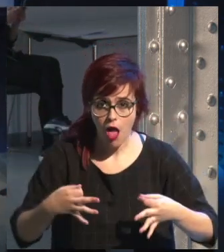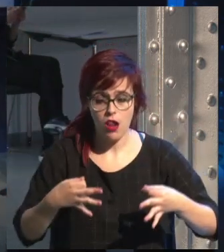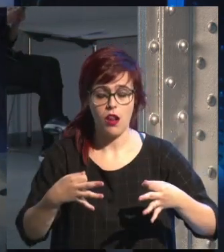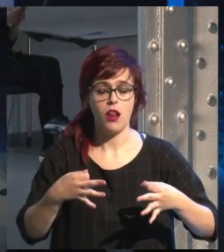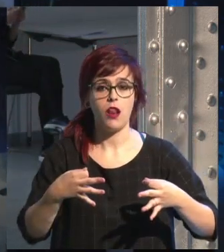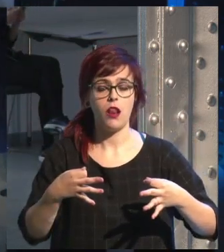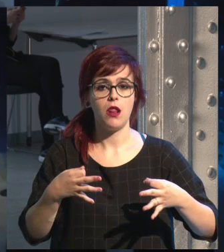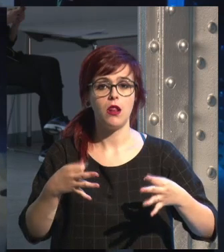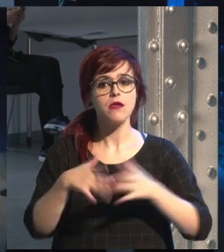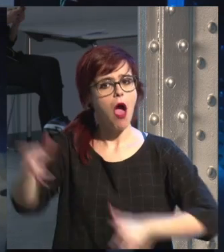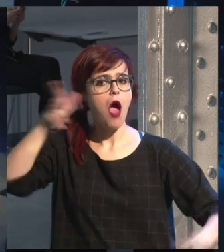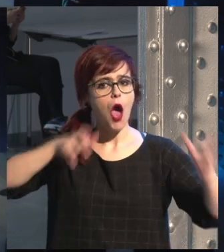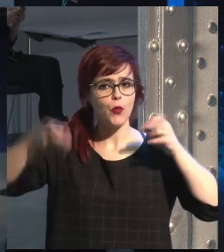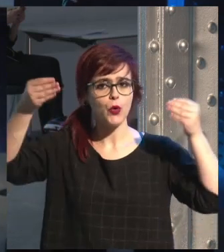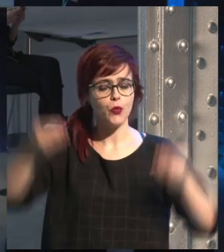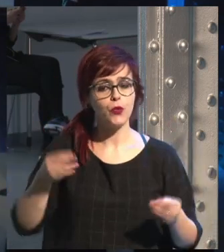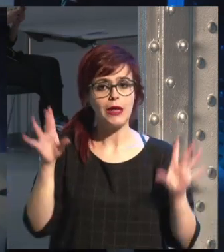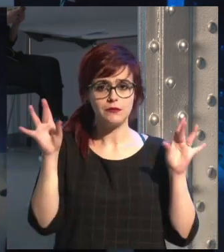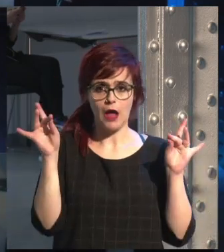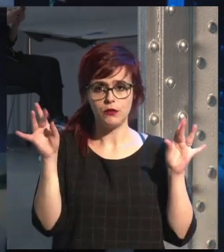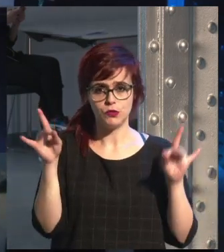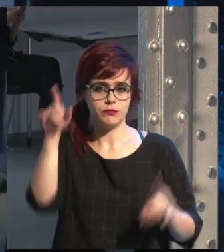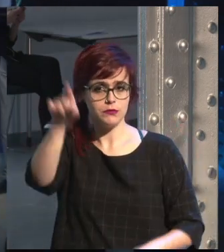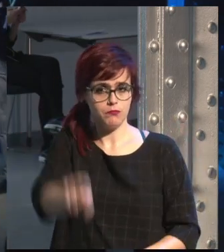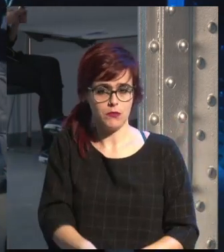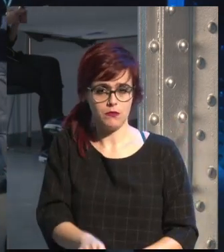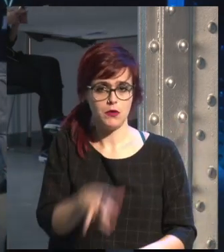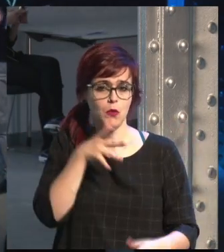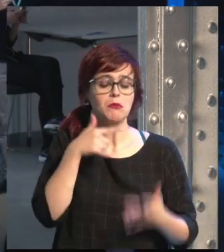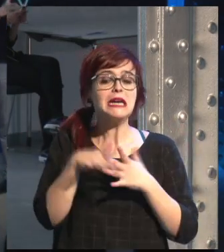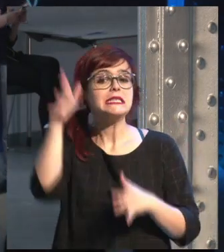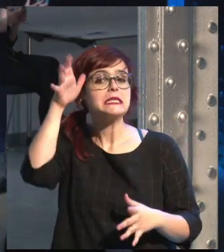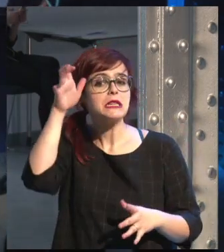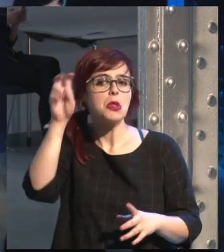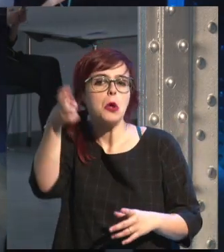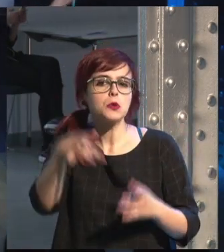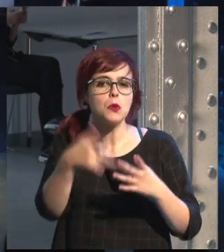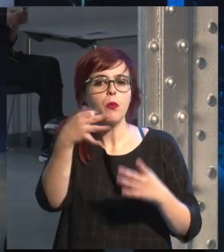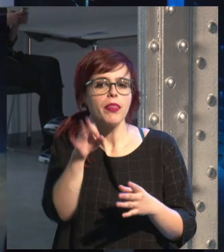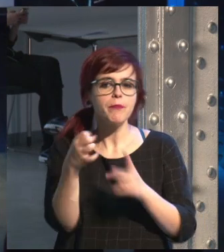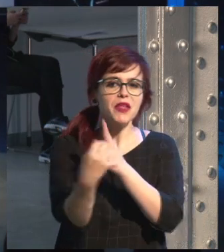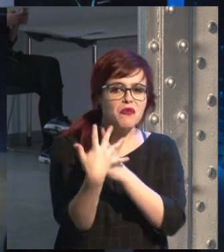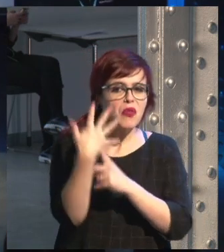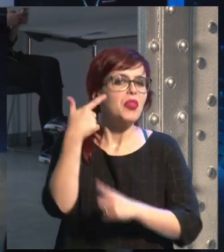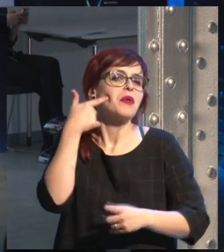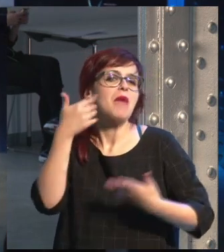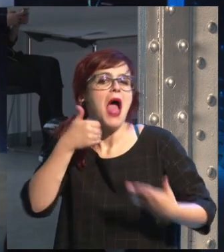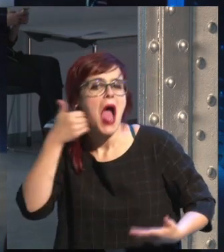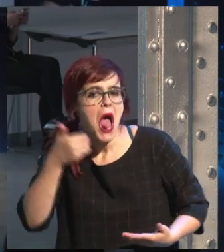visual, el audio y el tacto. Esto es el resto de sentidos se pueden trabajar y, de hecho,